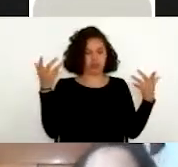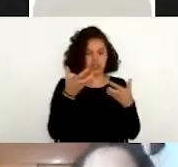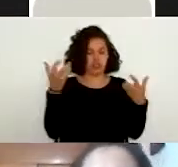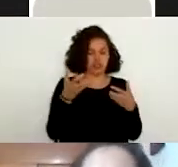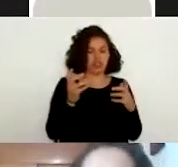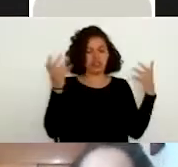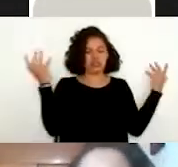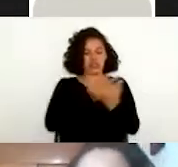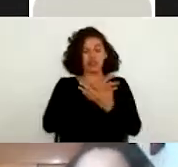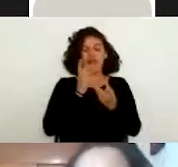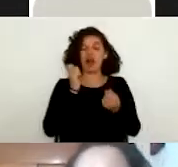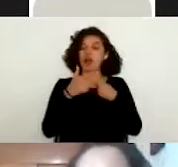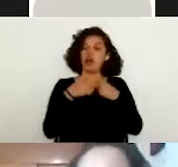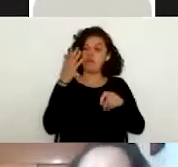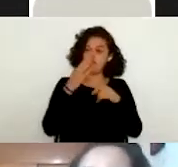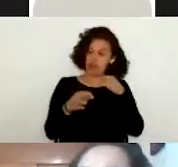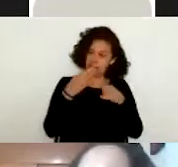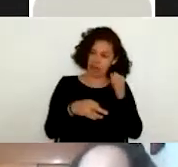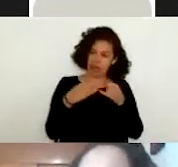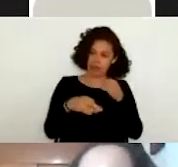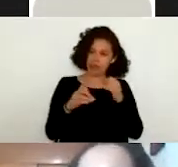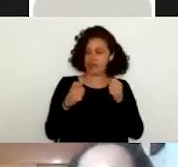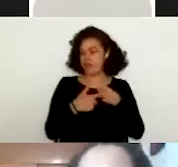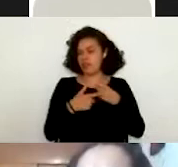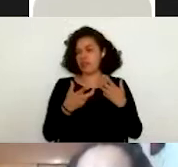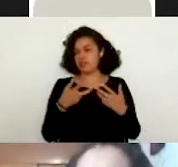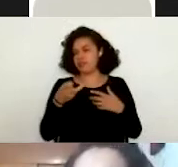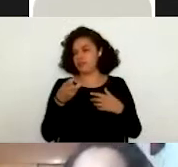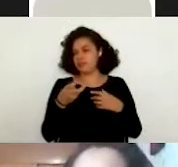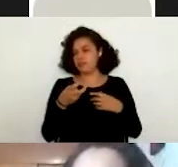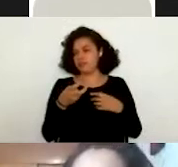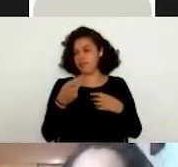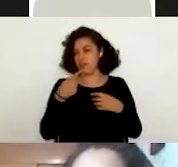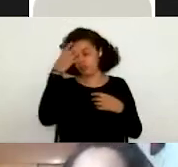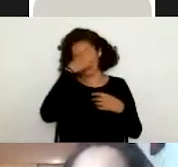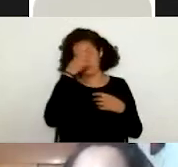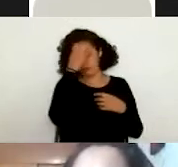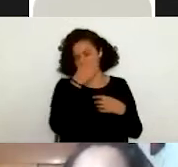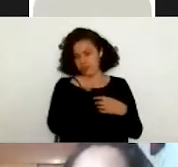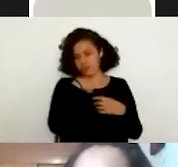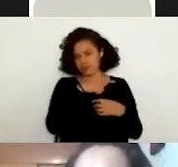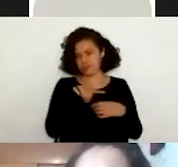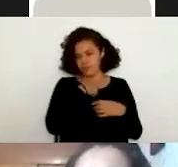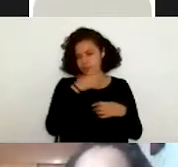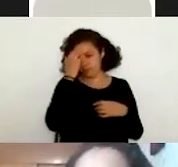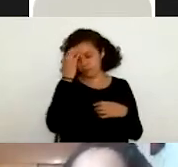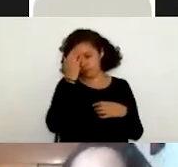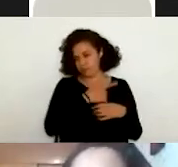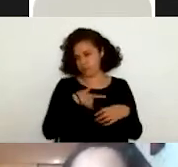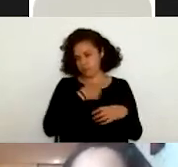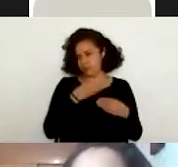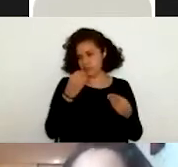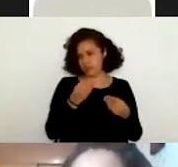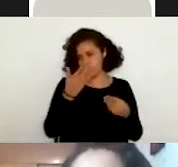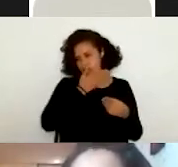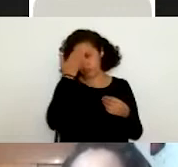le faltaba un poco de consistencia, ¿no? Entonces, un poco de su experiencia me gustaría conocer. No sé si alguien